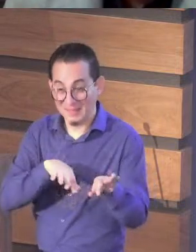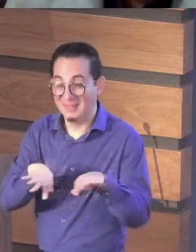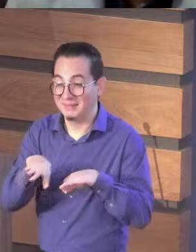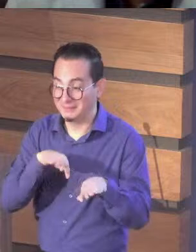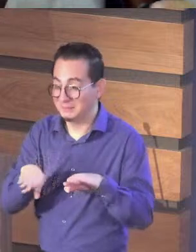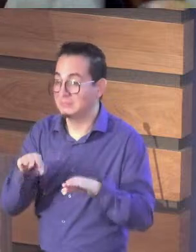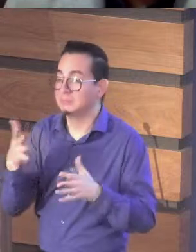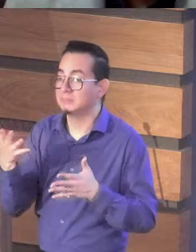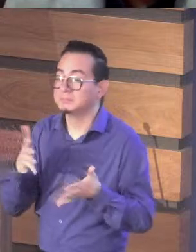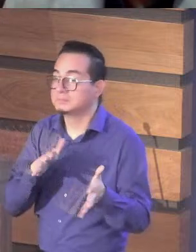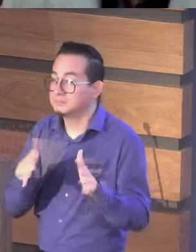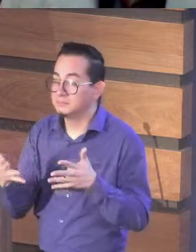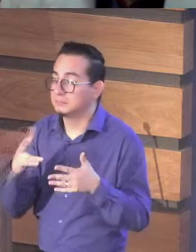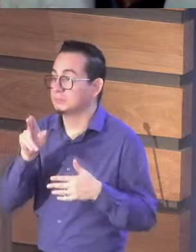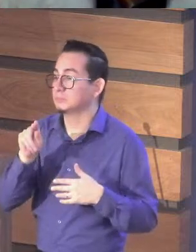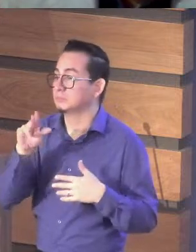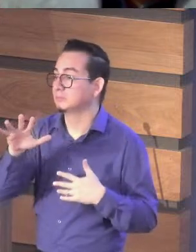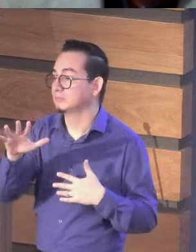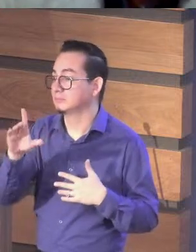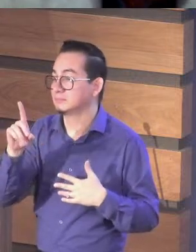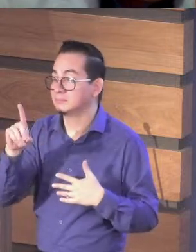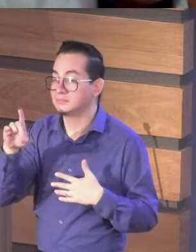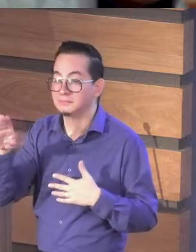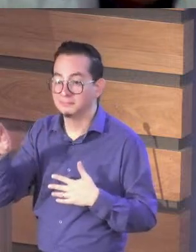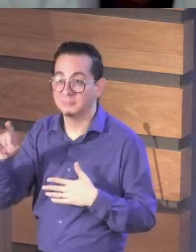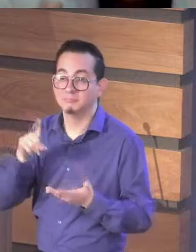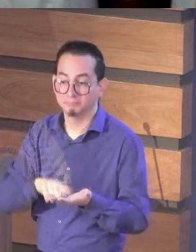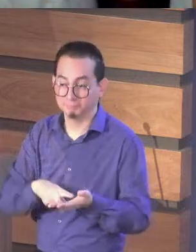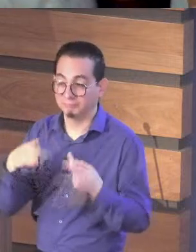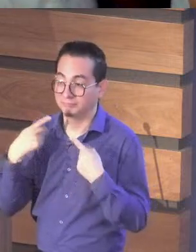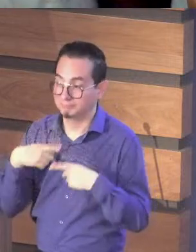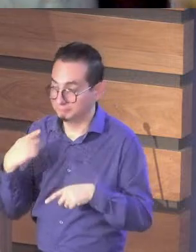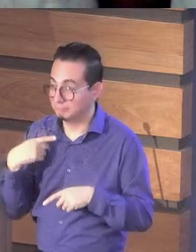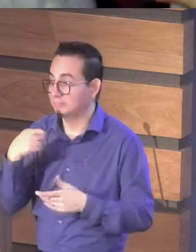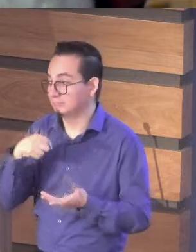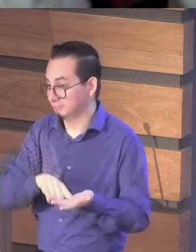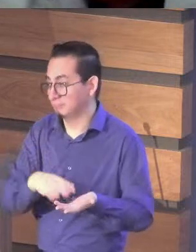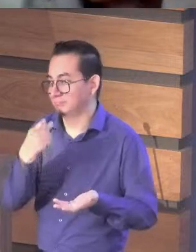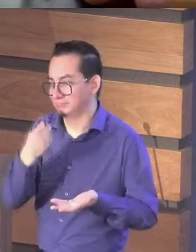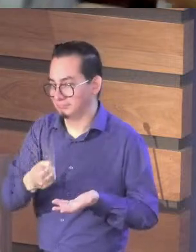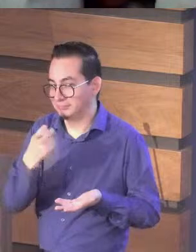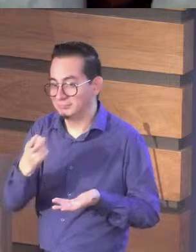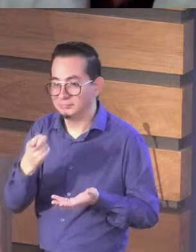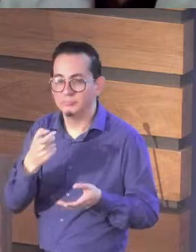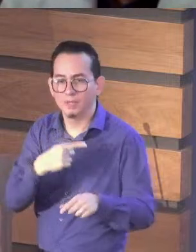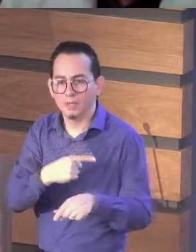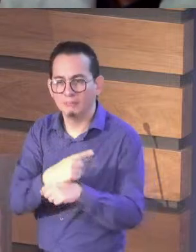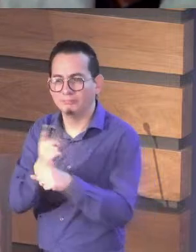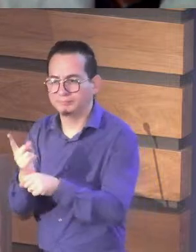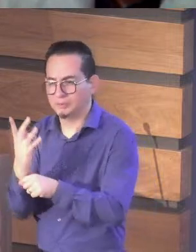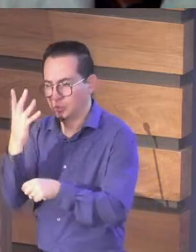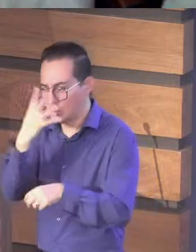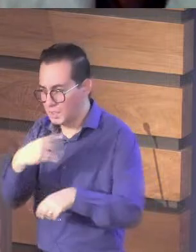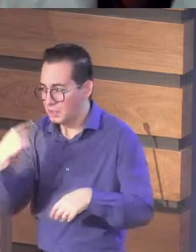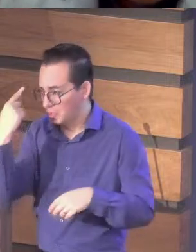85 decibelios de exposición y es por este desfase de las 4 horas extra que están